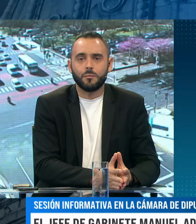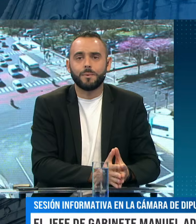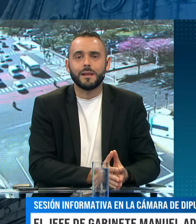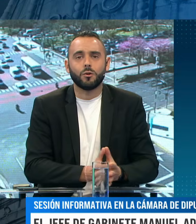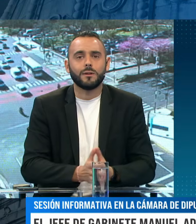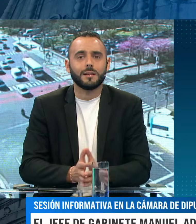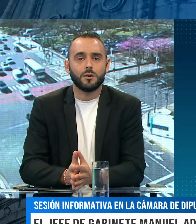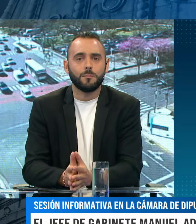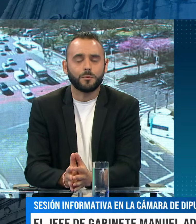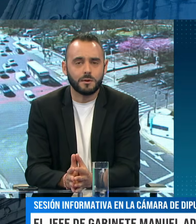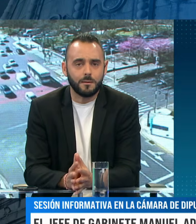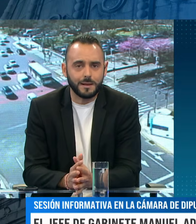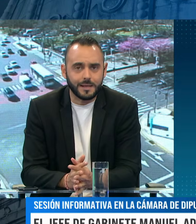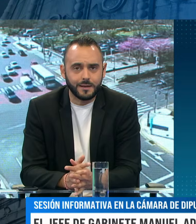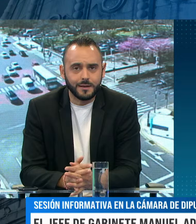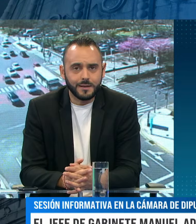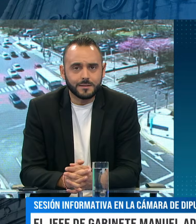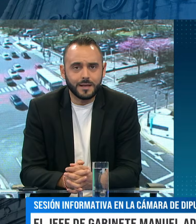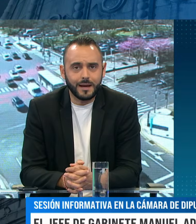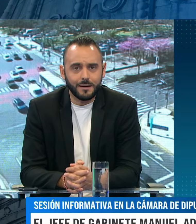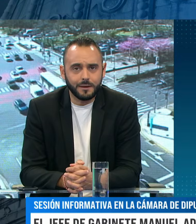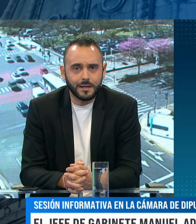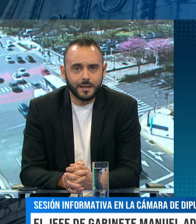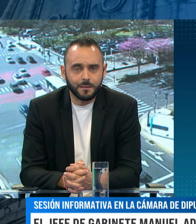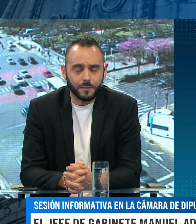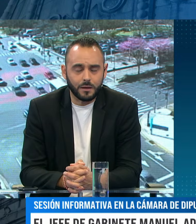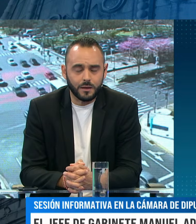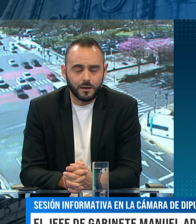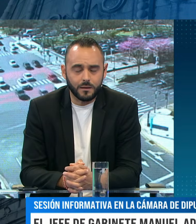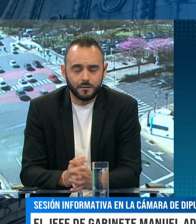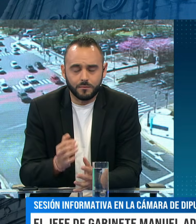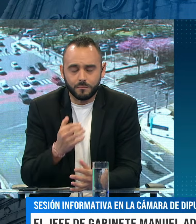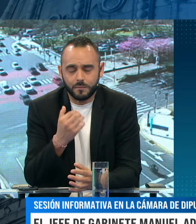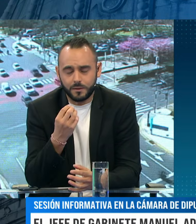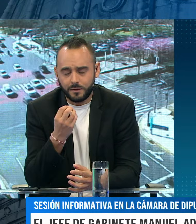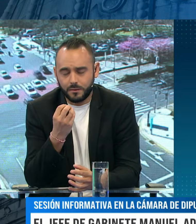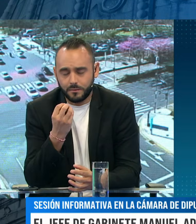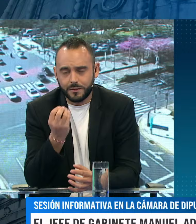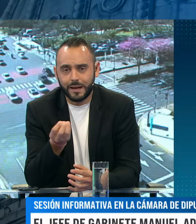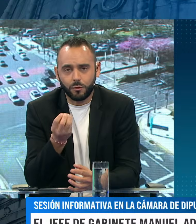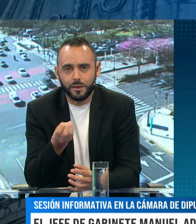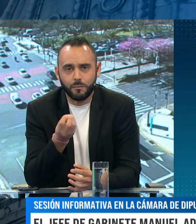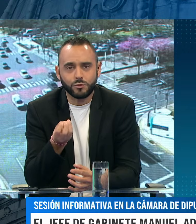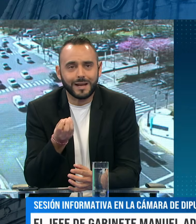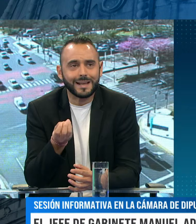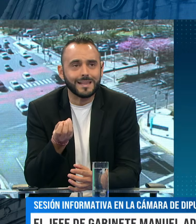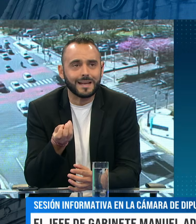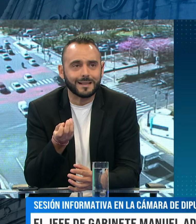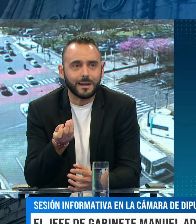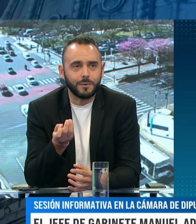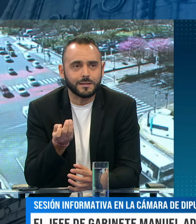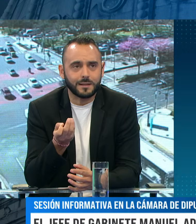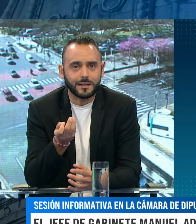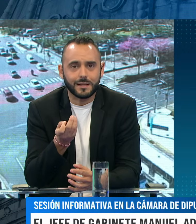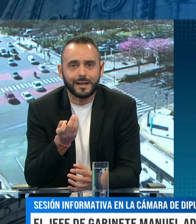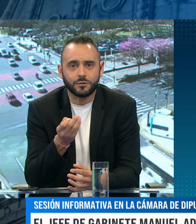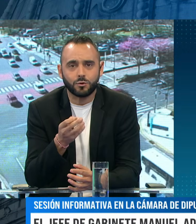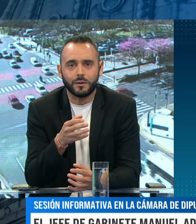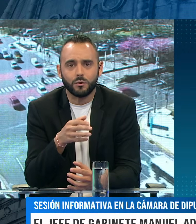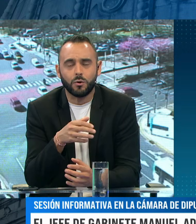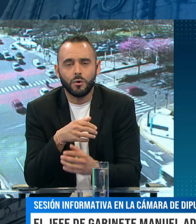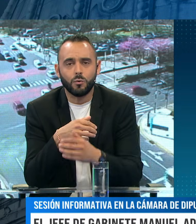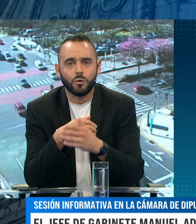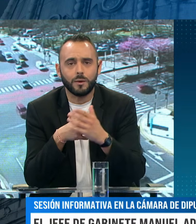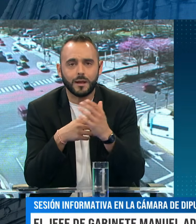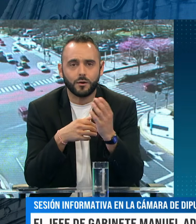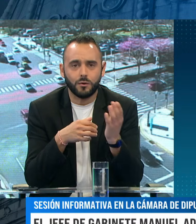un periodo anterior, posiblemente sea dardo de muchas críticas, tal vez en este caso